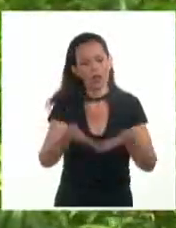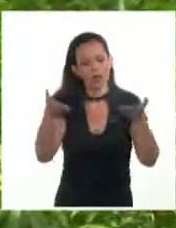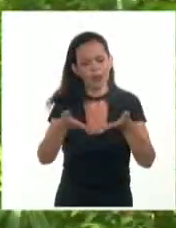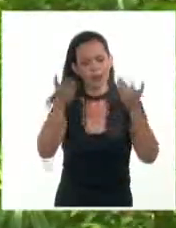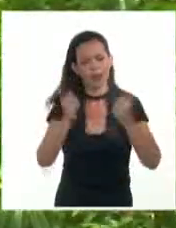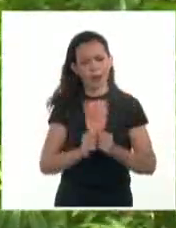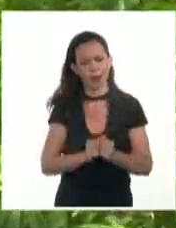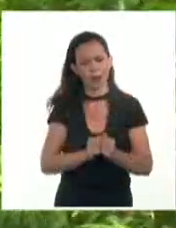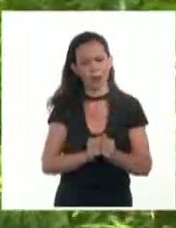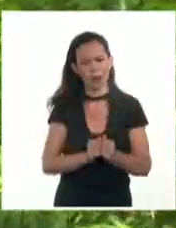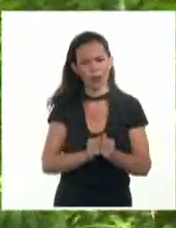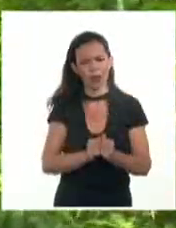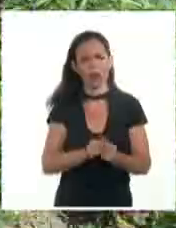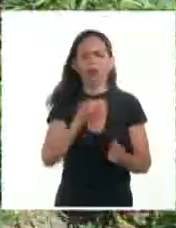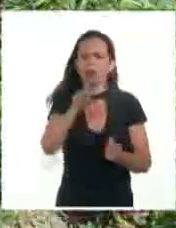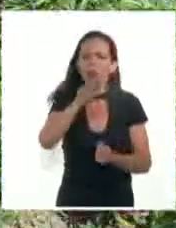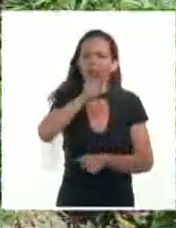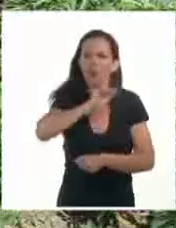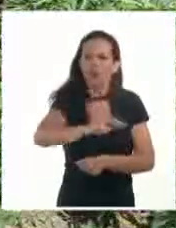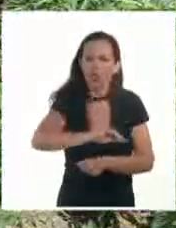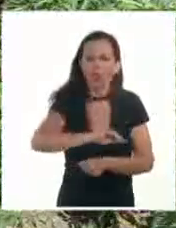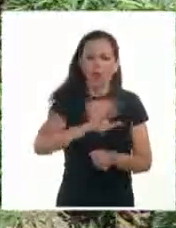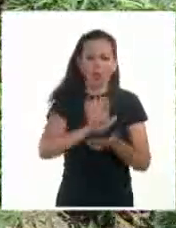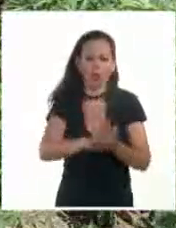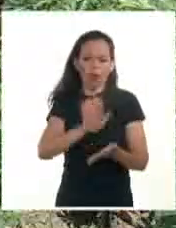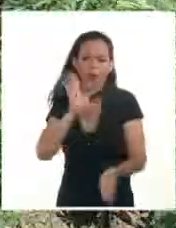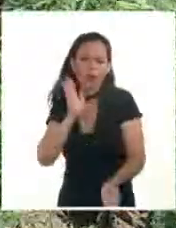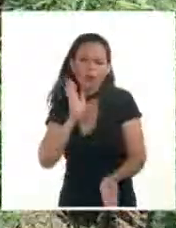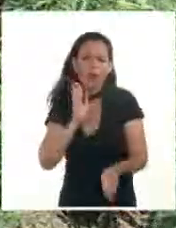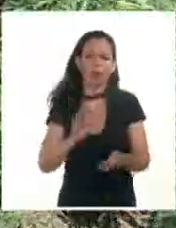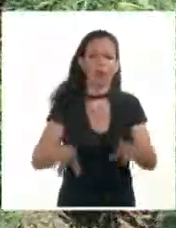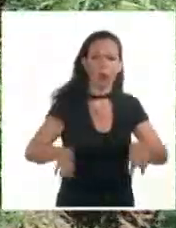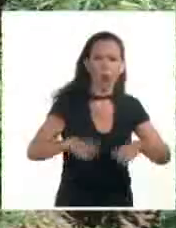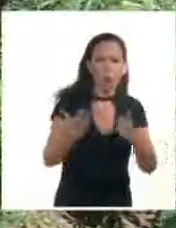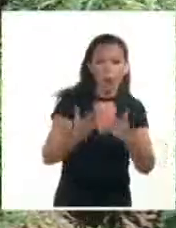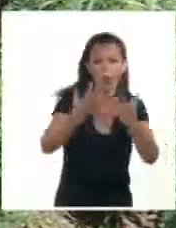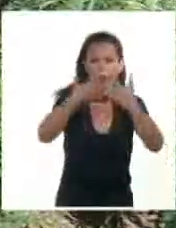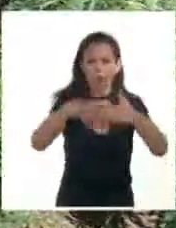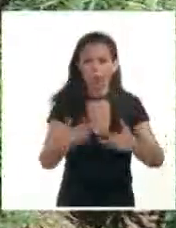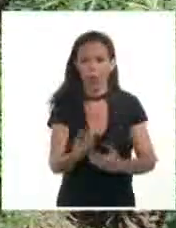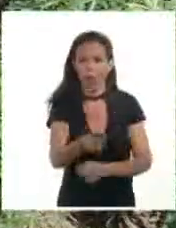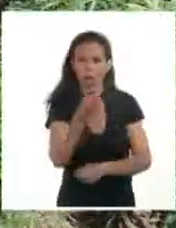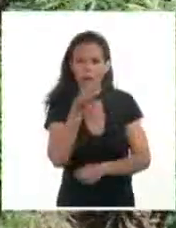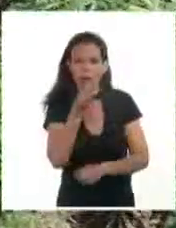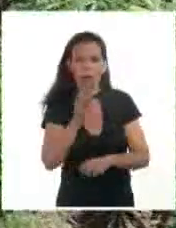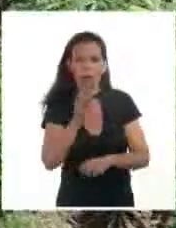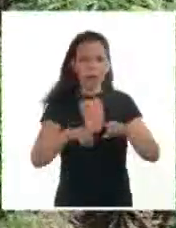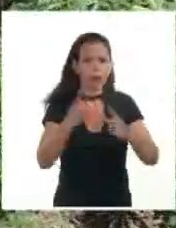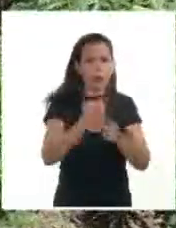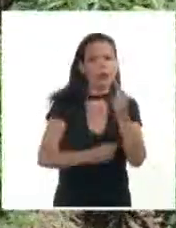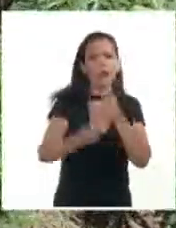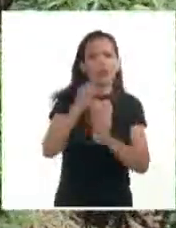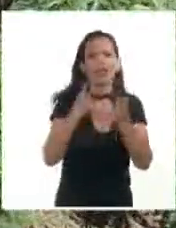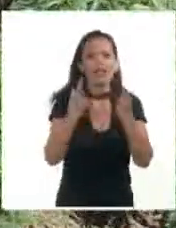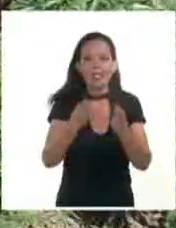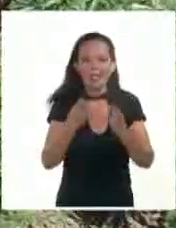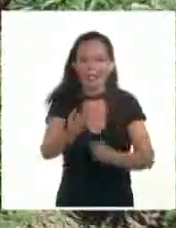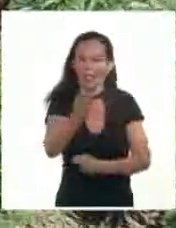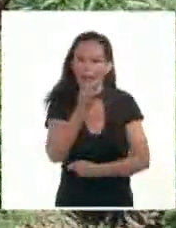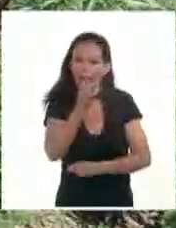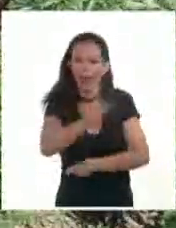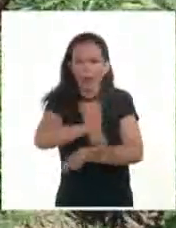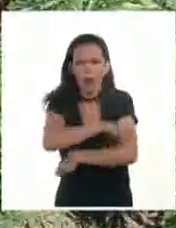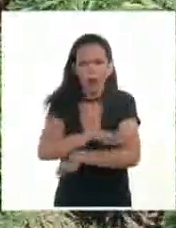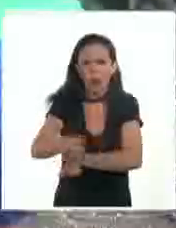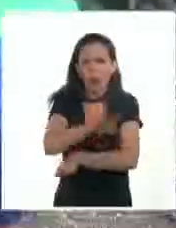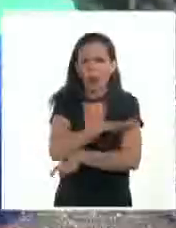sentir comprometido con un pueblo, un país que necesita alimento y que demanda alimento, y lo que ellos hagan el pueblo se lo va a agradecer, y que al